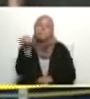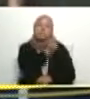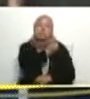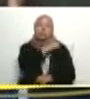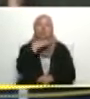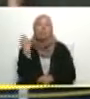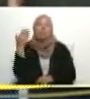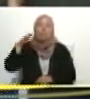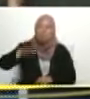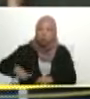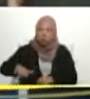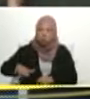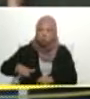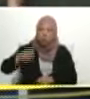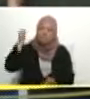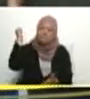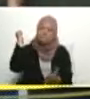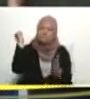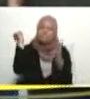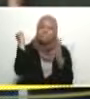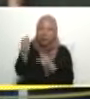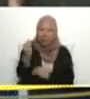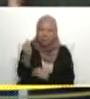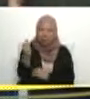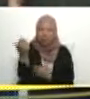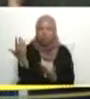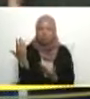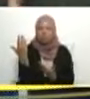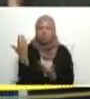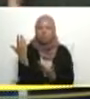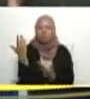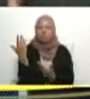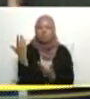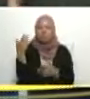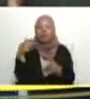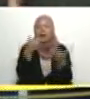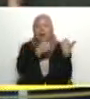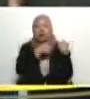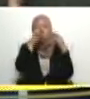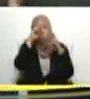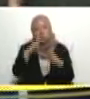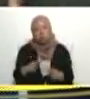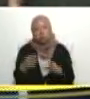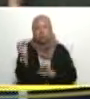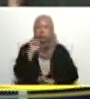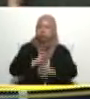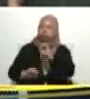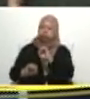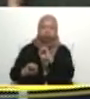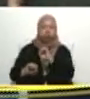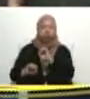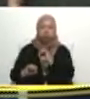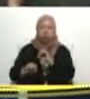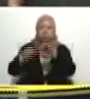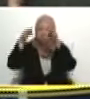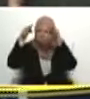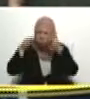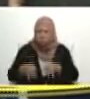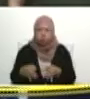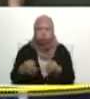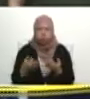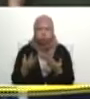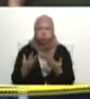de Venezuela, Nicolás Maduro Moros. Al respecto, rechazamos